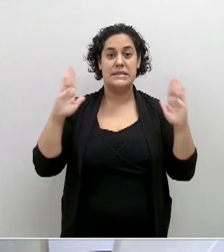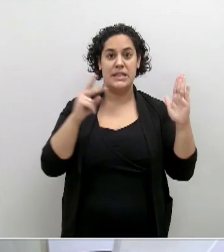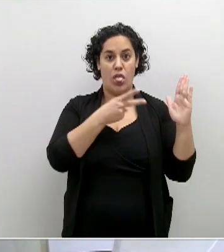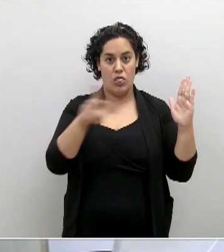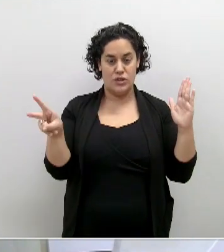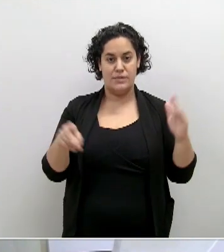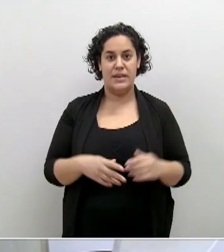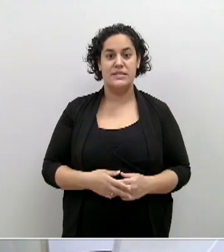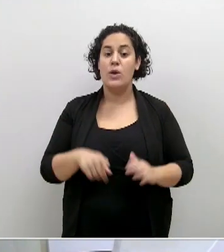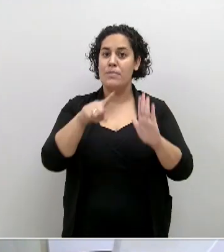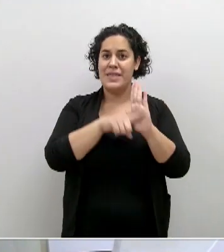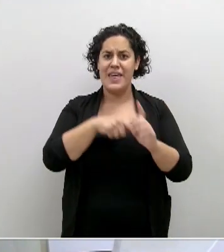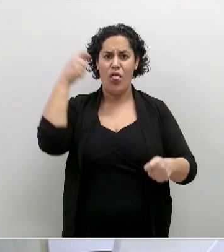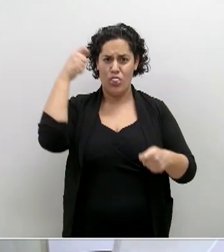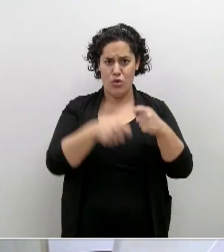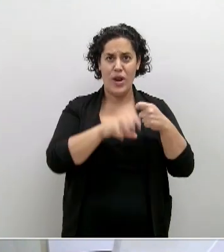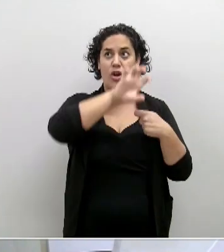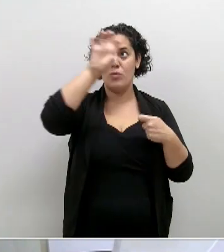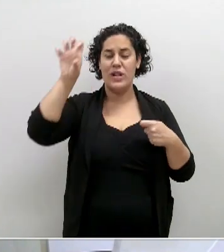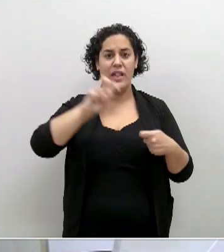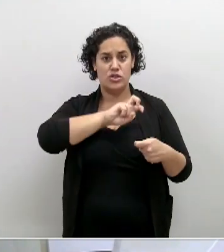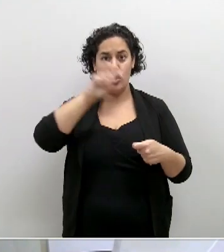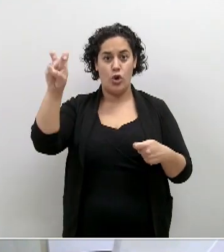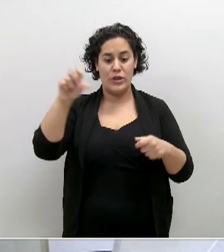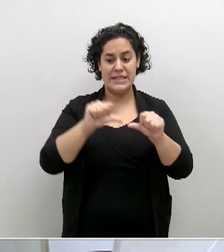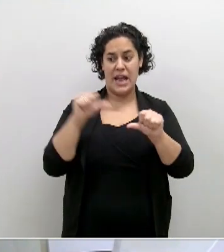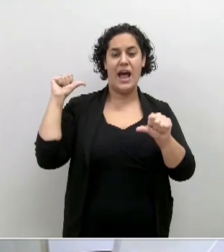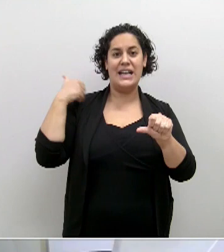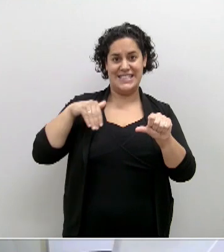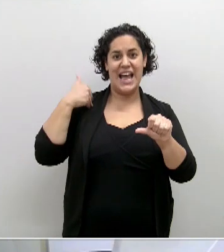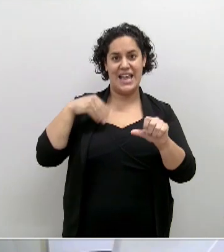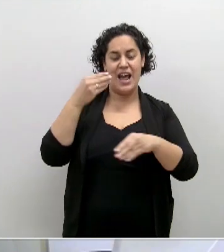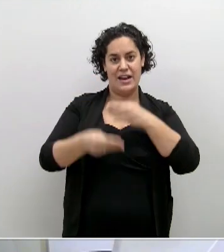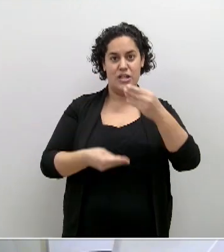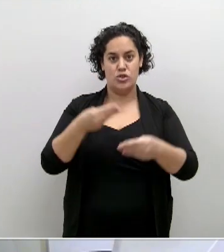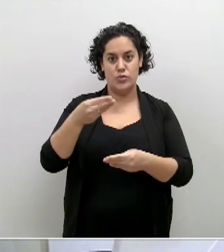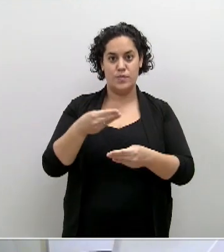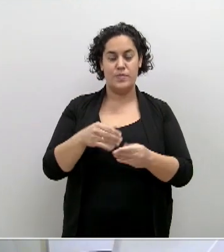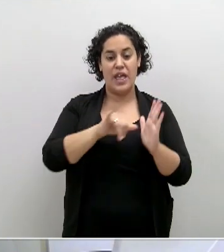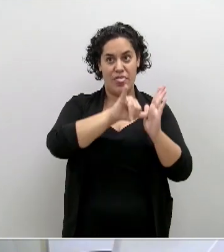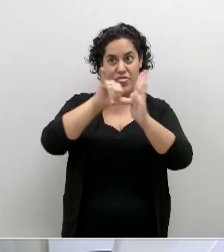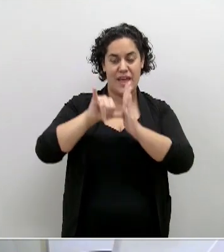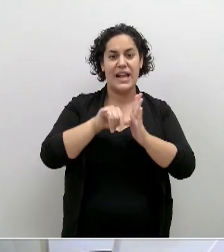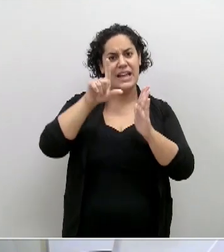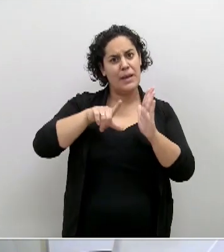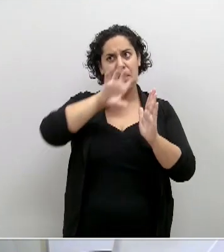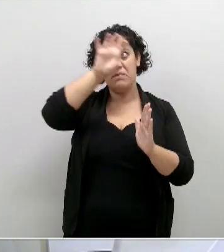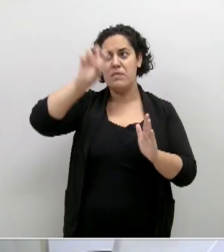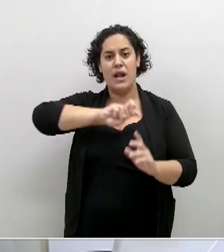dura, que ya ha sido tomada por otras comunidades autónomas y por otros países, tanto de nuestro entorno como de sitios más